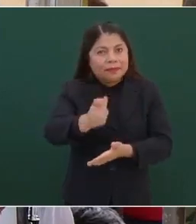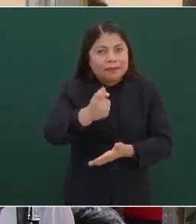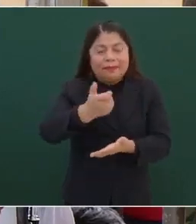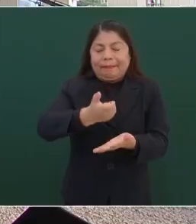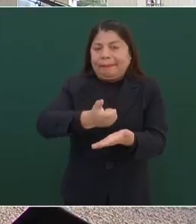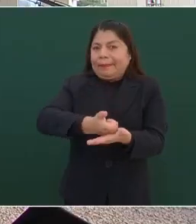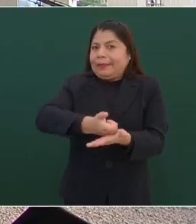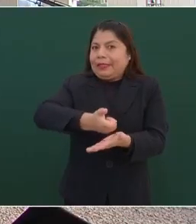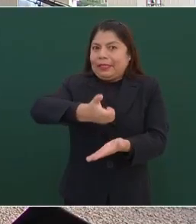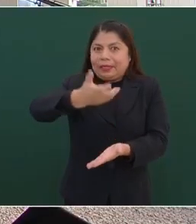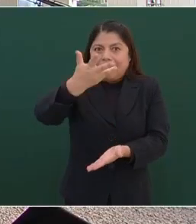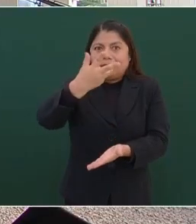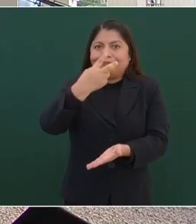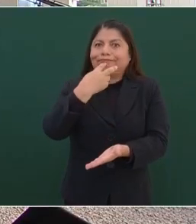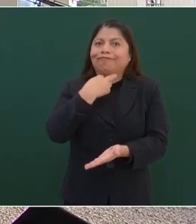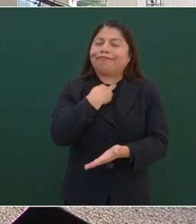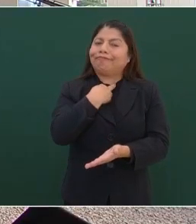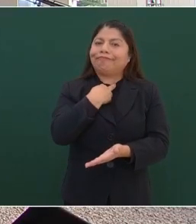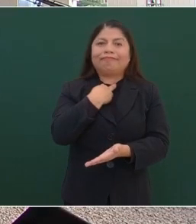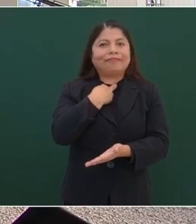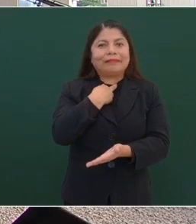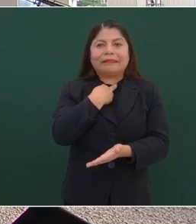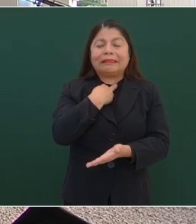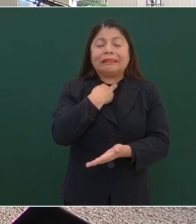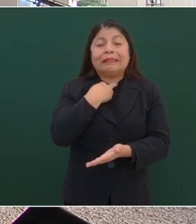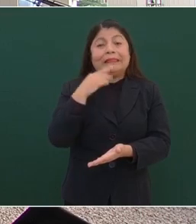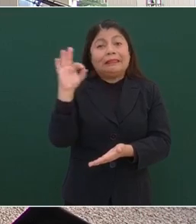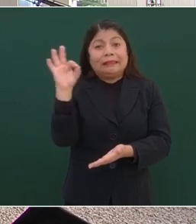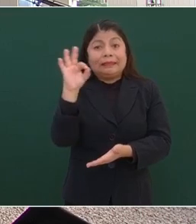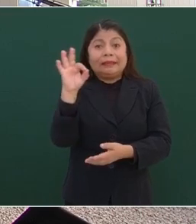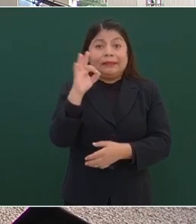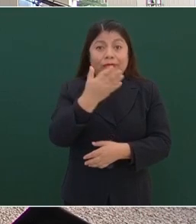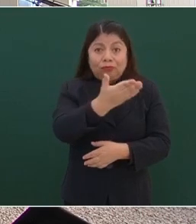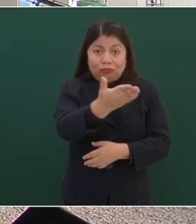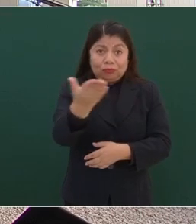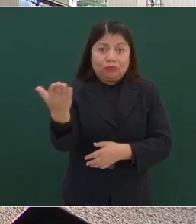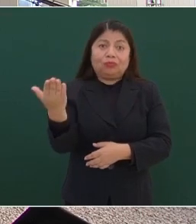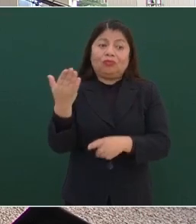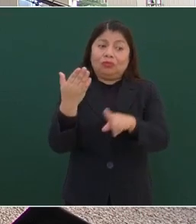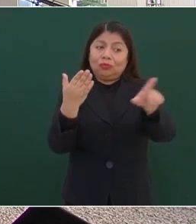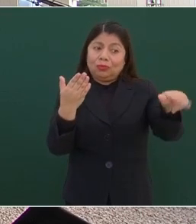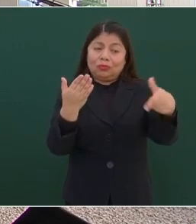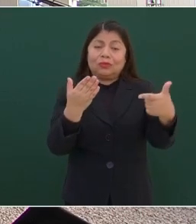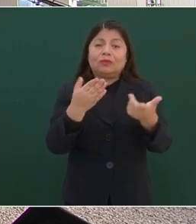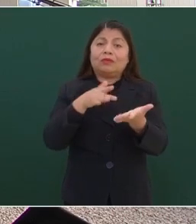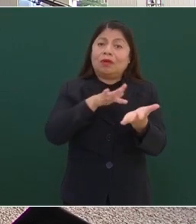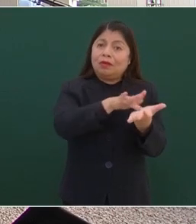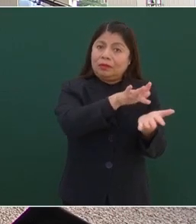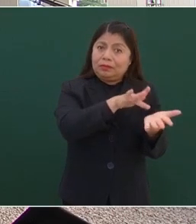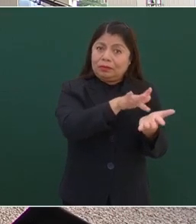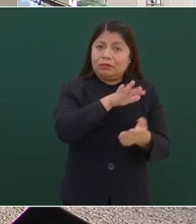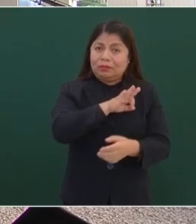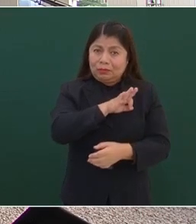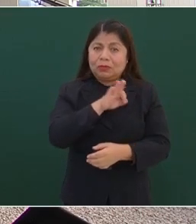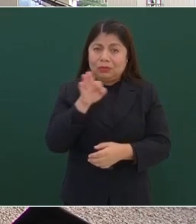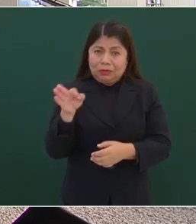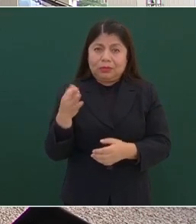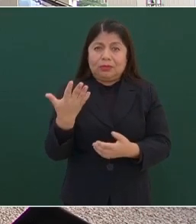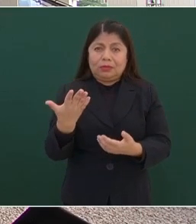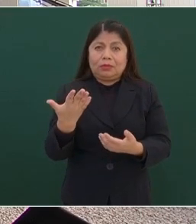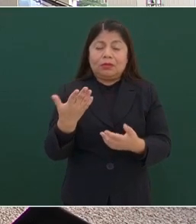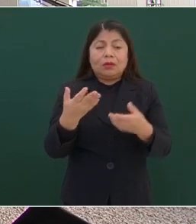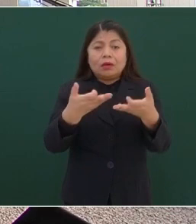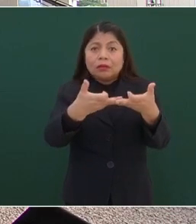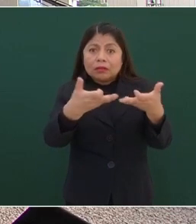que los puedan apoyar, pues ya sea que el gobierno de la Ciudad de México los adquiera esos terrenos, para mejor incluso hasta para un área natural protegida,